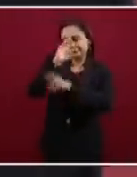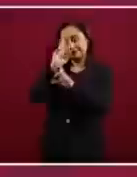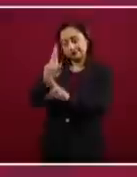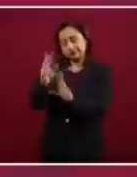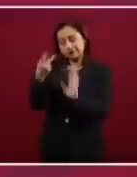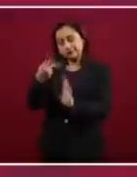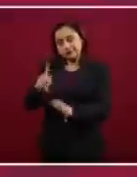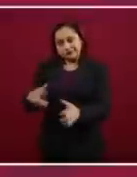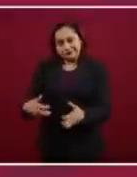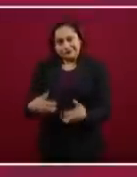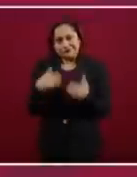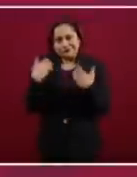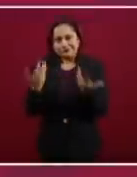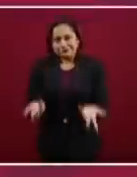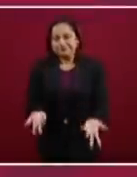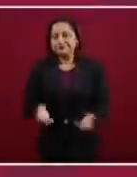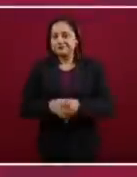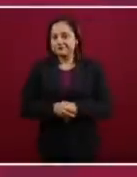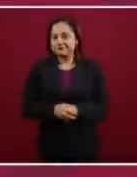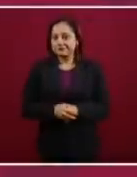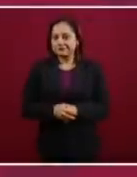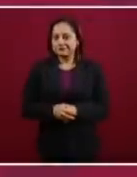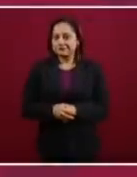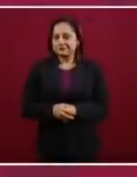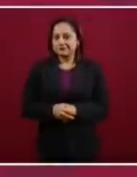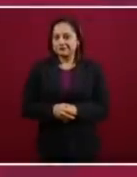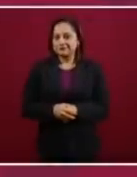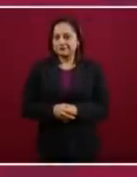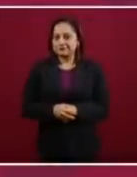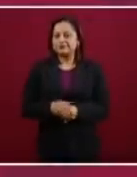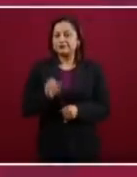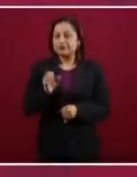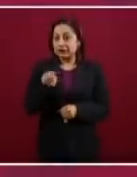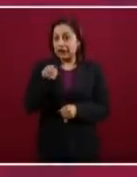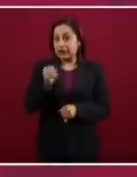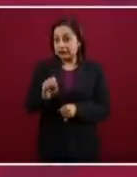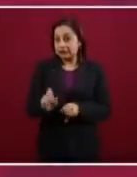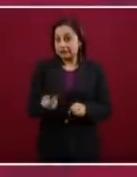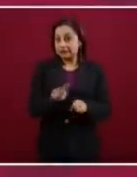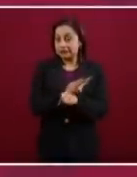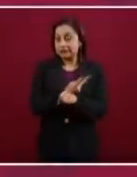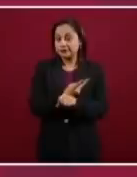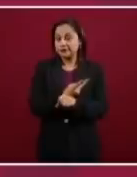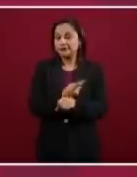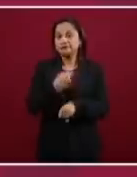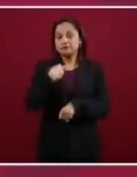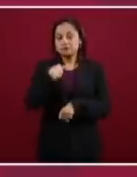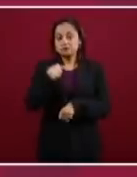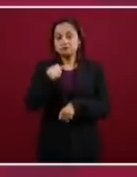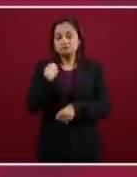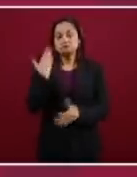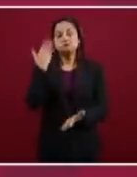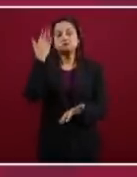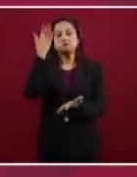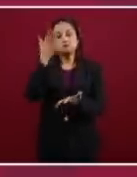eso es lo que está sucediendo me encontrado miembros